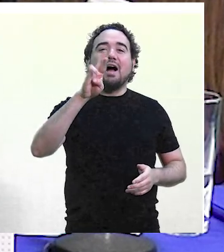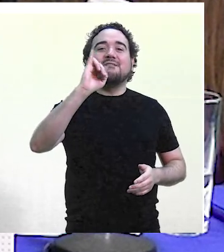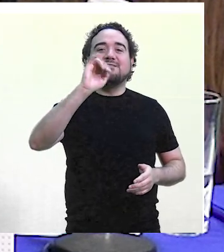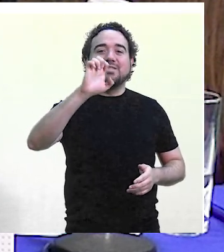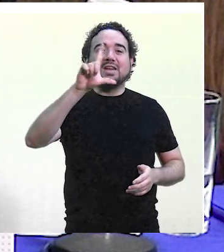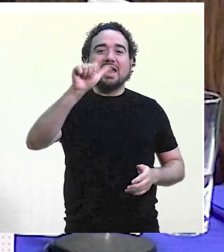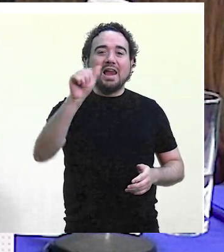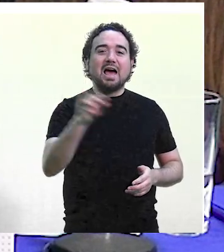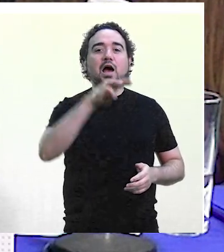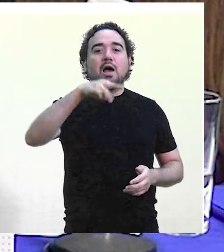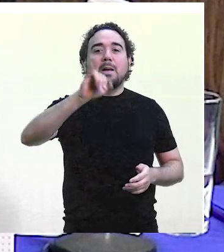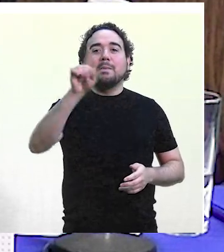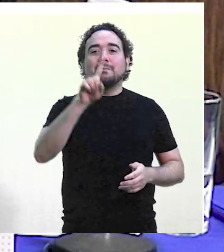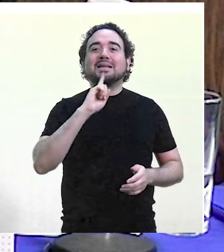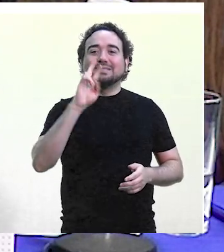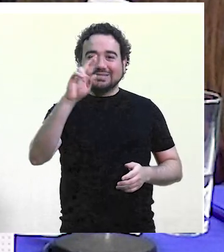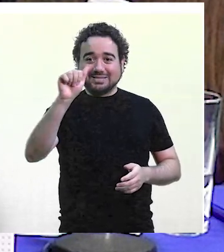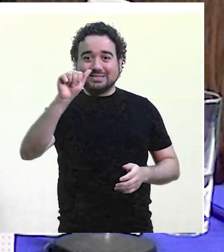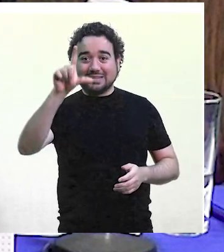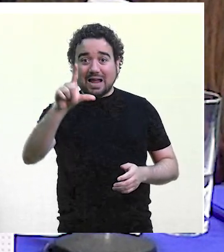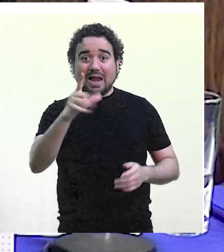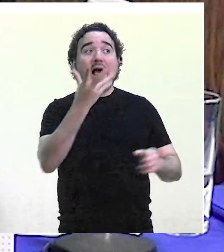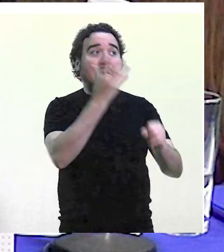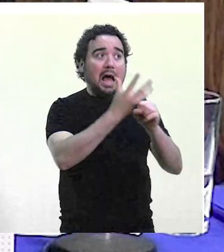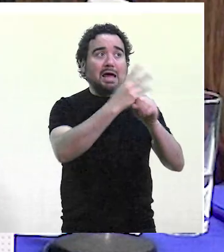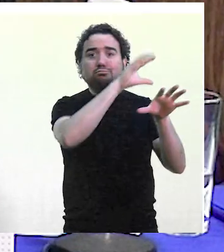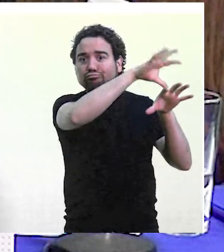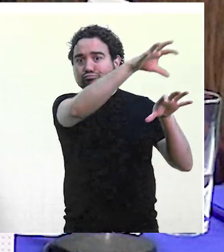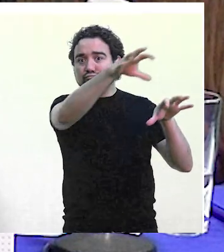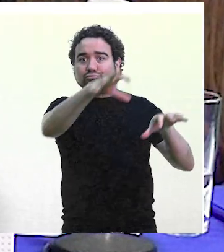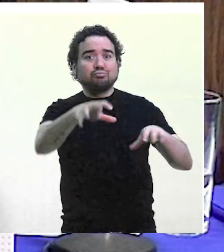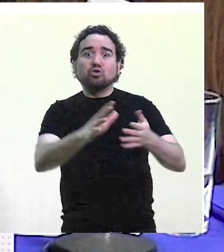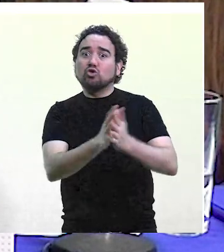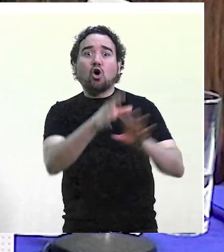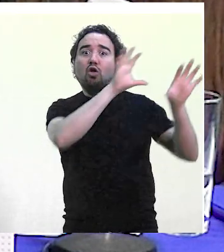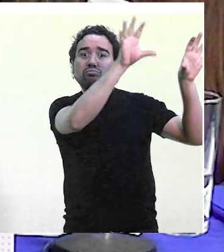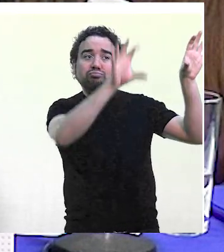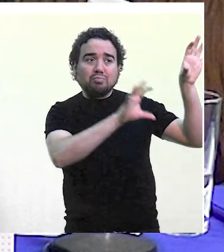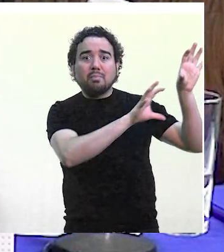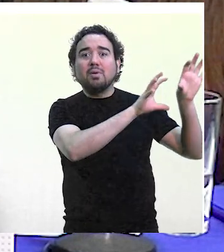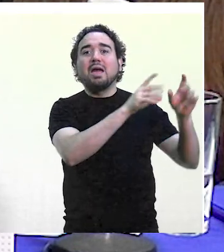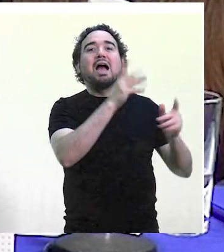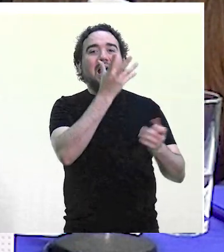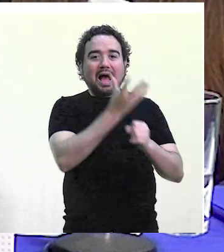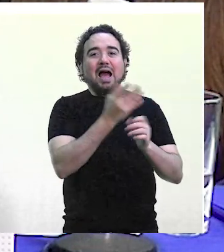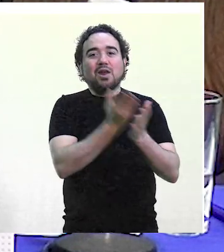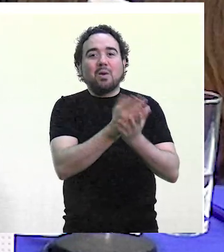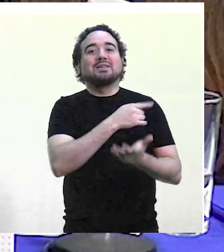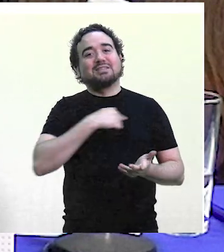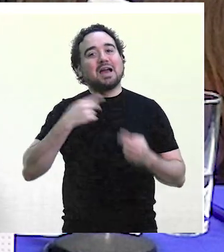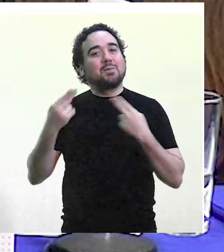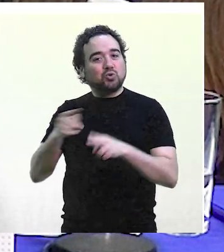Cárdenas, que es uno de los grandes presidentes de México, la llamó para hacer el plan de educación. Así O sea, es. nos farreamos a Gabriela Mistral. Así es. Y además muchas veces